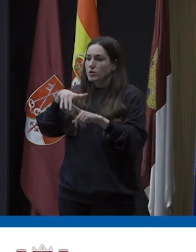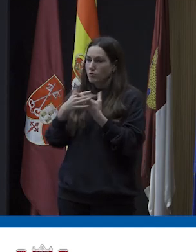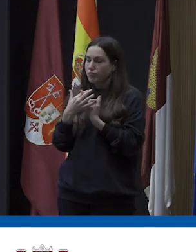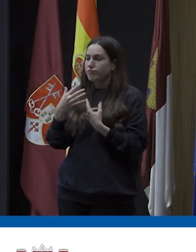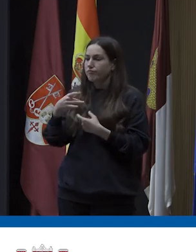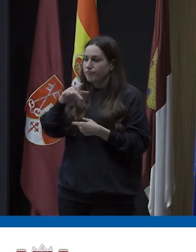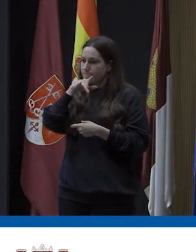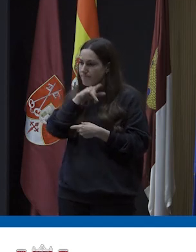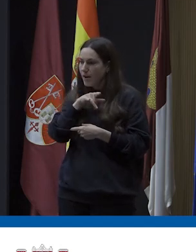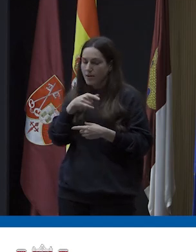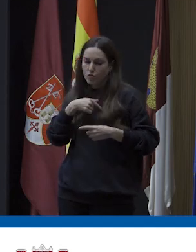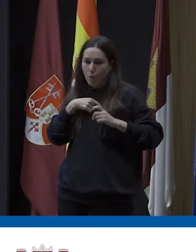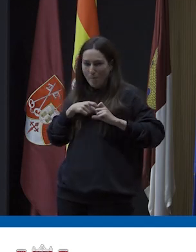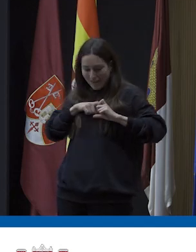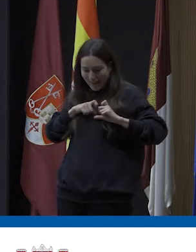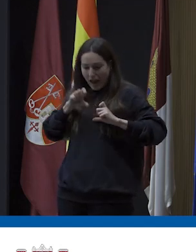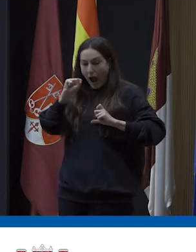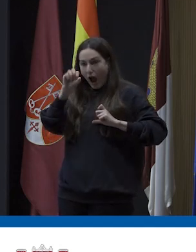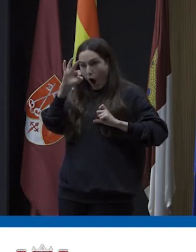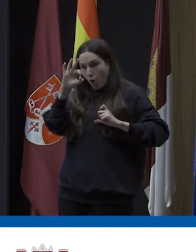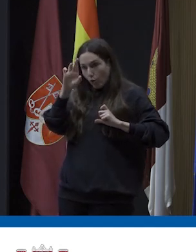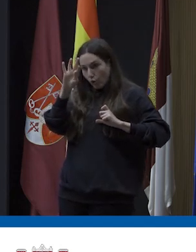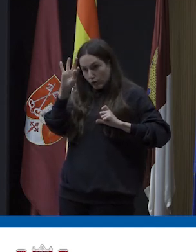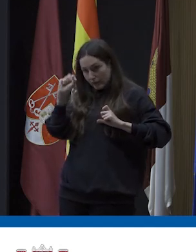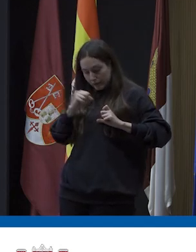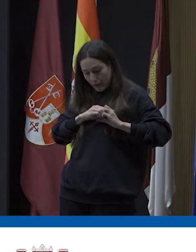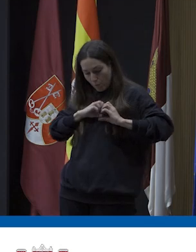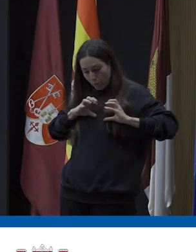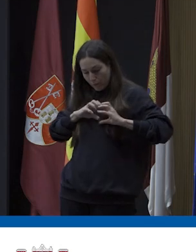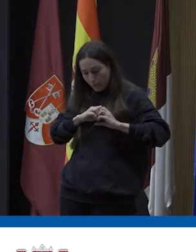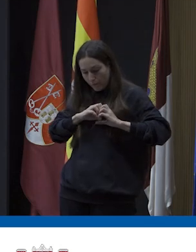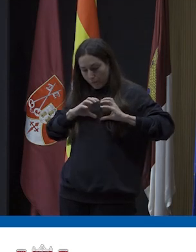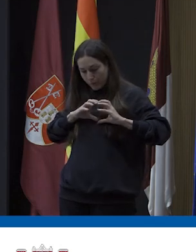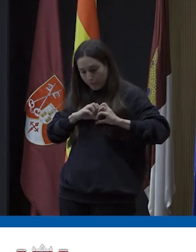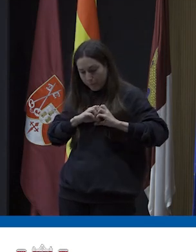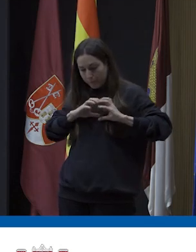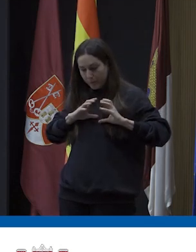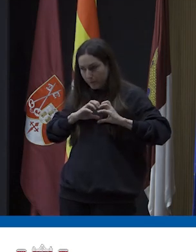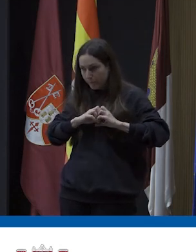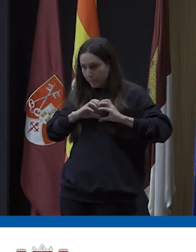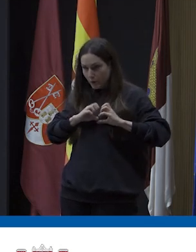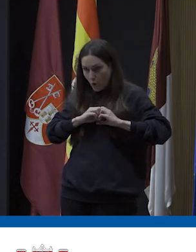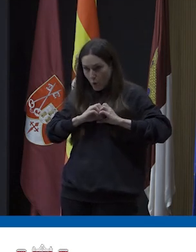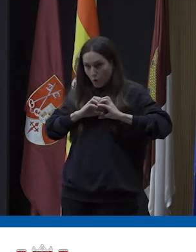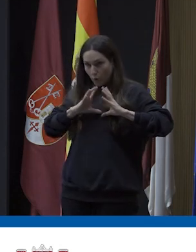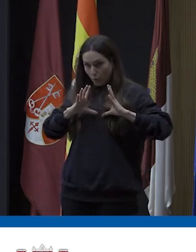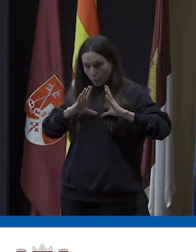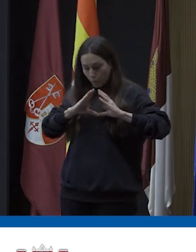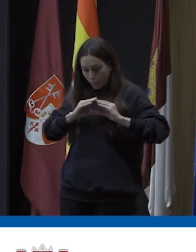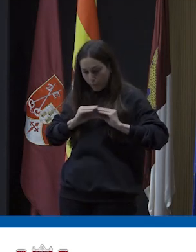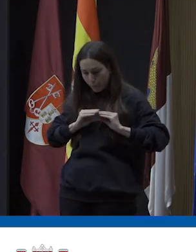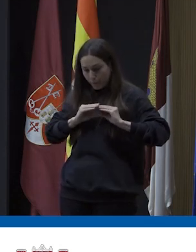dispositivo que está en la aorta y lo que hace es que tiene un balón sincronizado con el ritmo cardíaco que se hincha, se deshincha, digamos que está